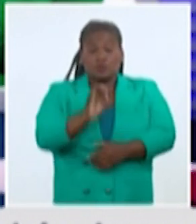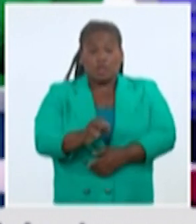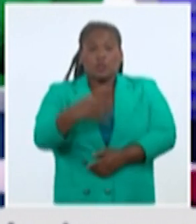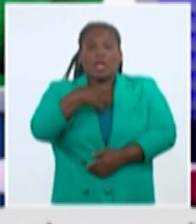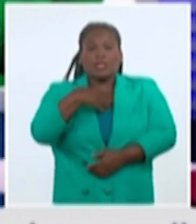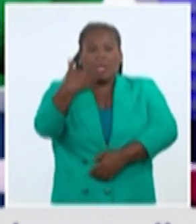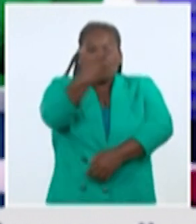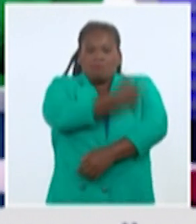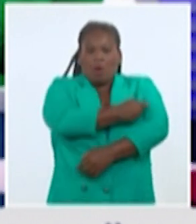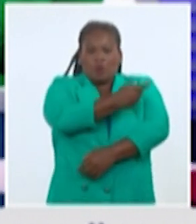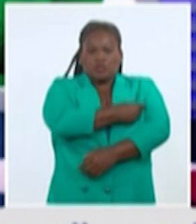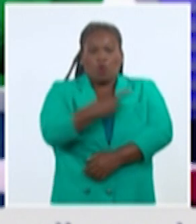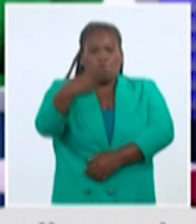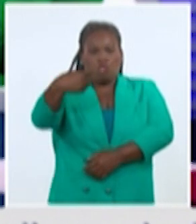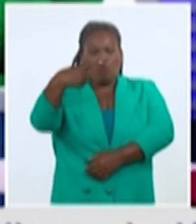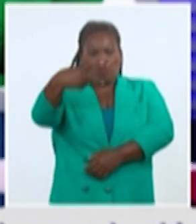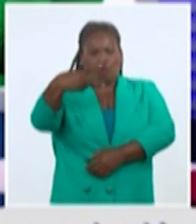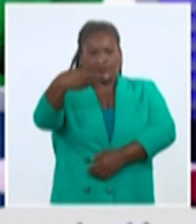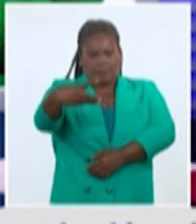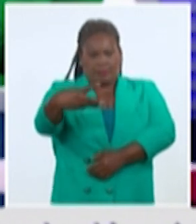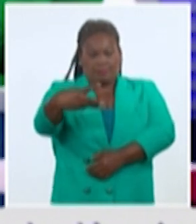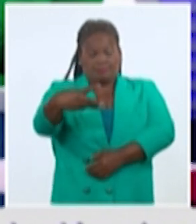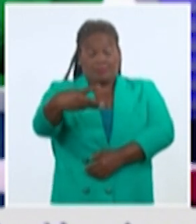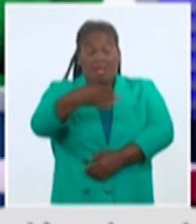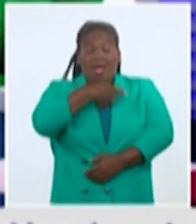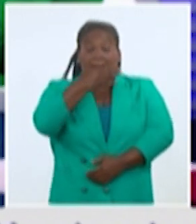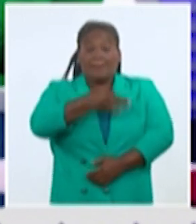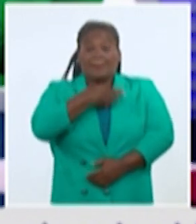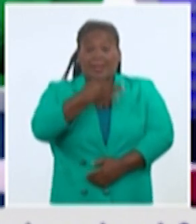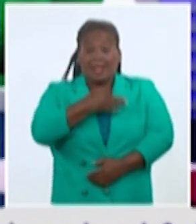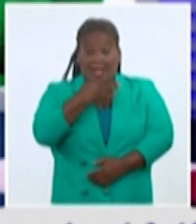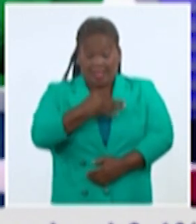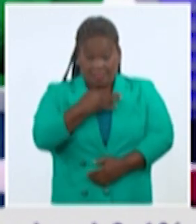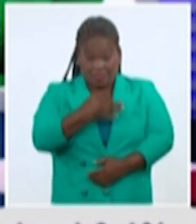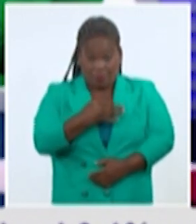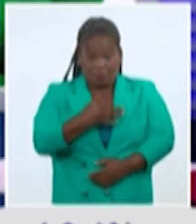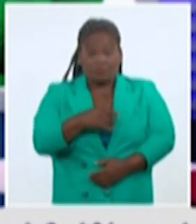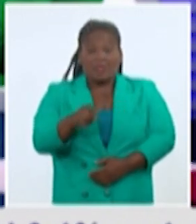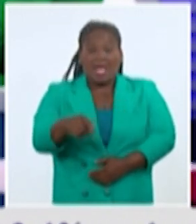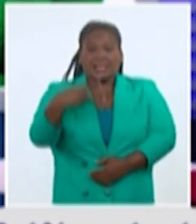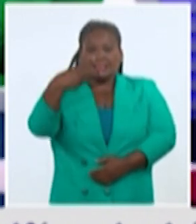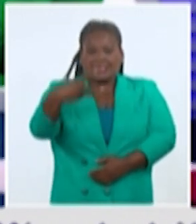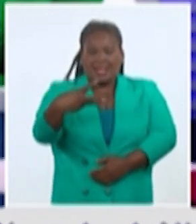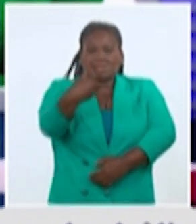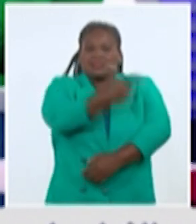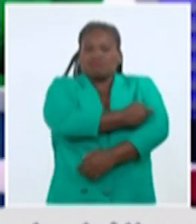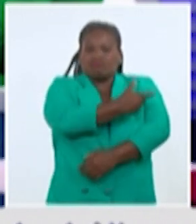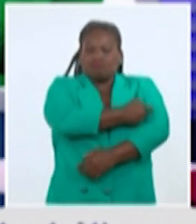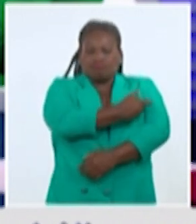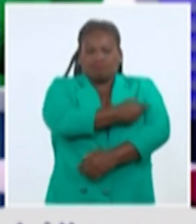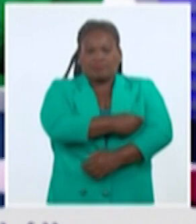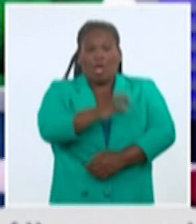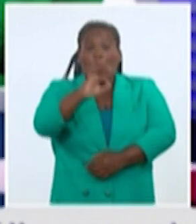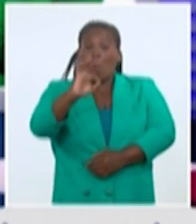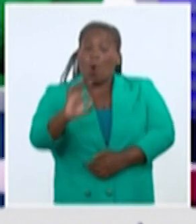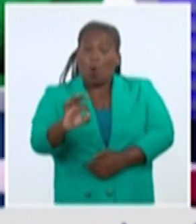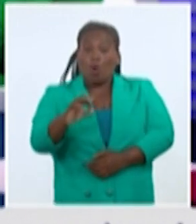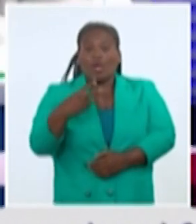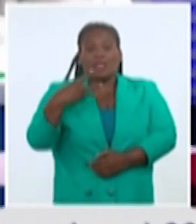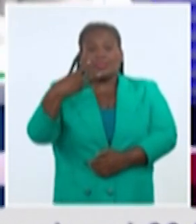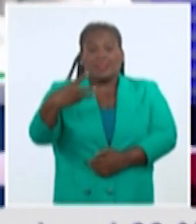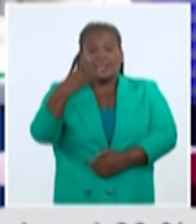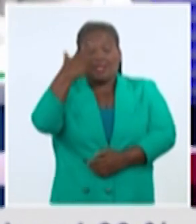vacunación. Y cuando nos referimos a esquema completo de vacunación, hacemos referencia a las 3 dosis soberanas o a las 3 dosis